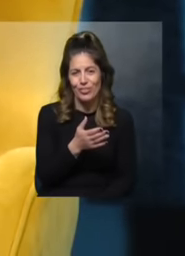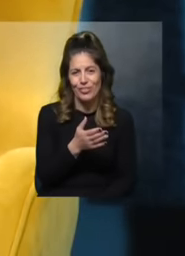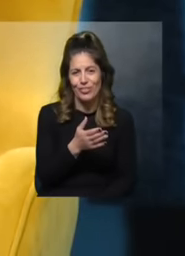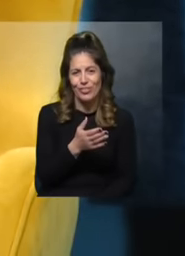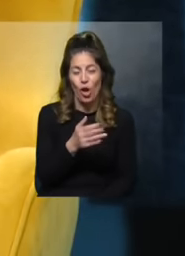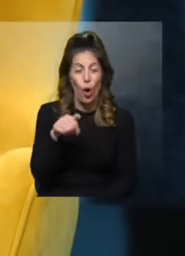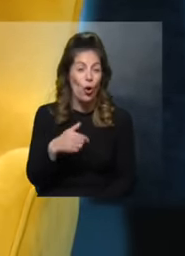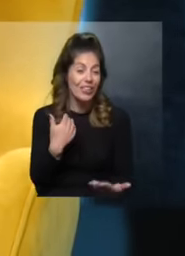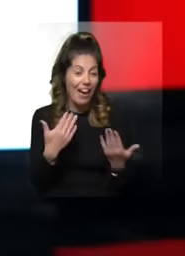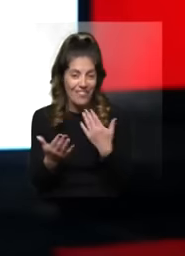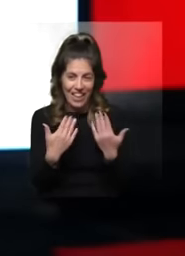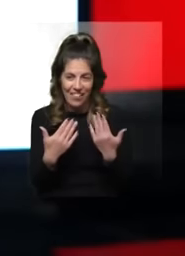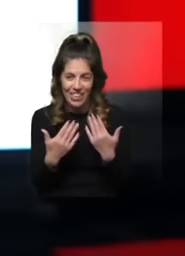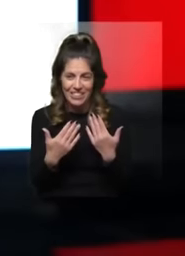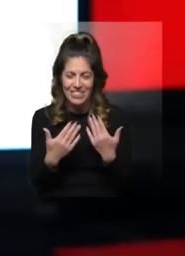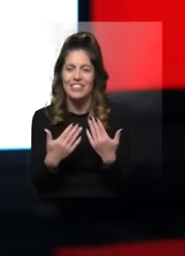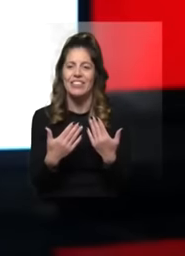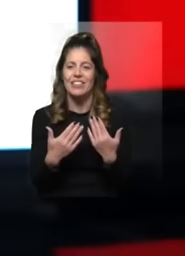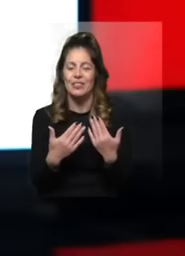Hoy hablabas